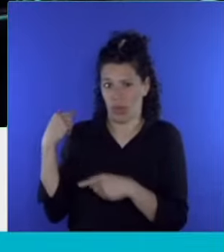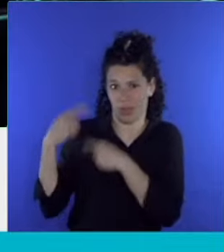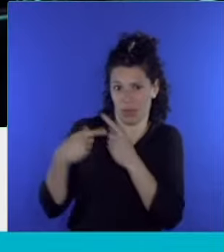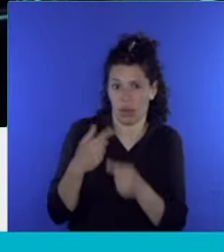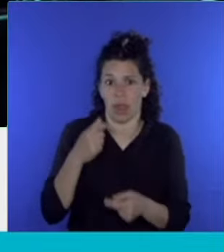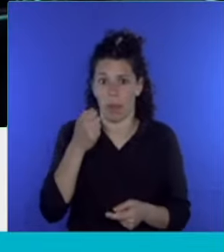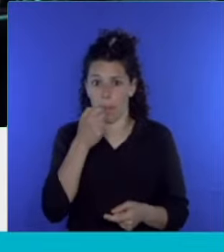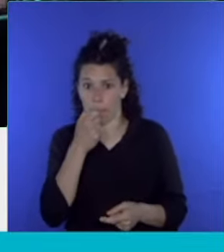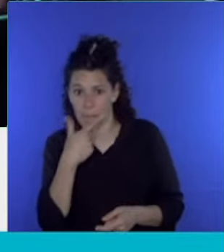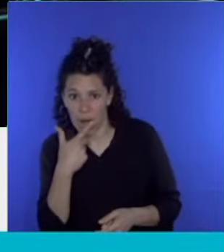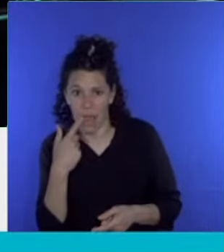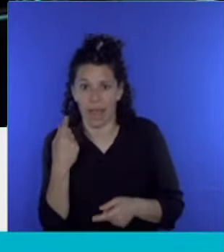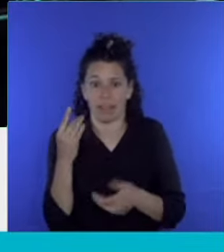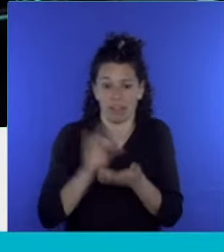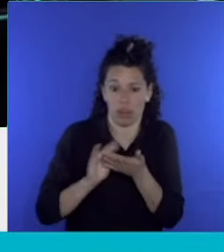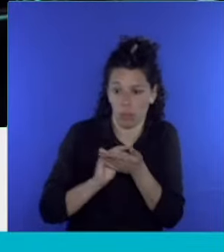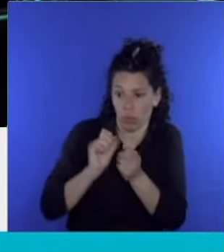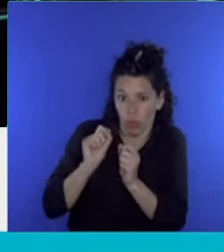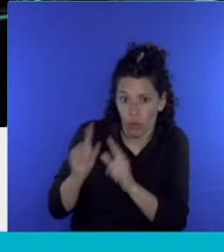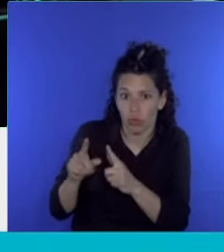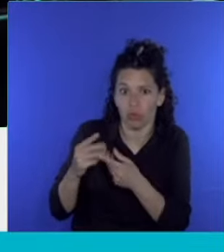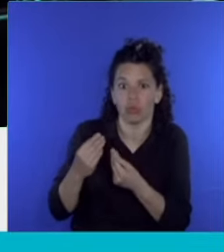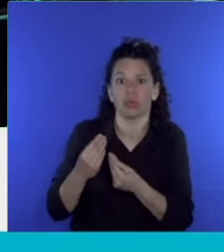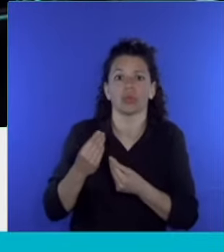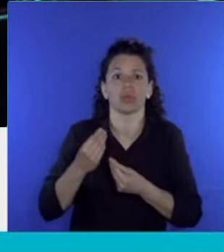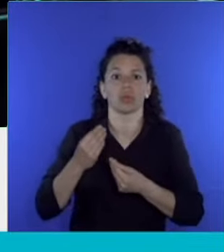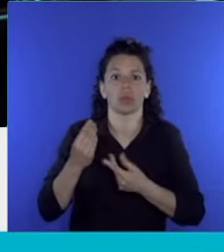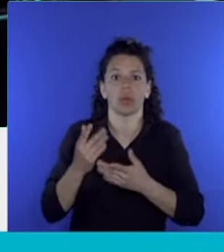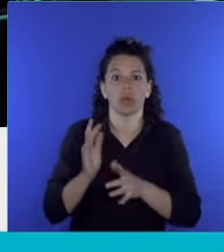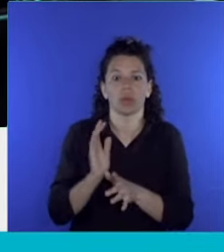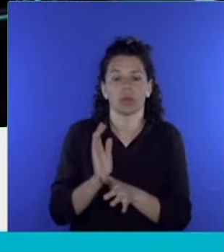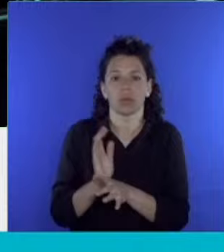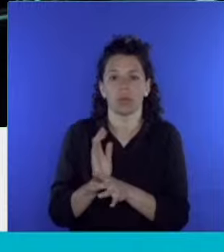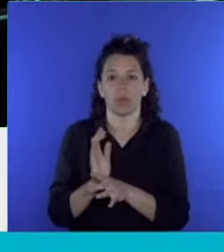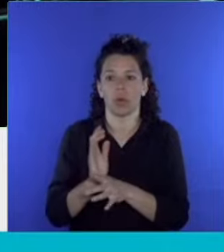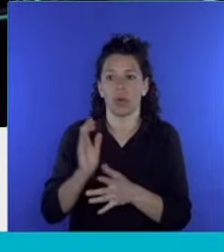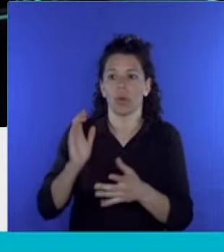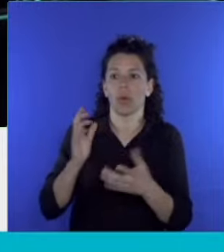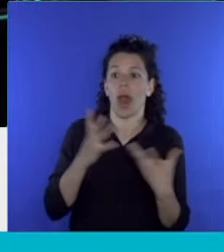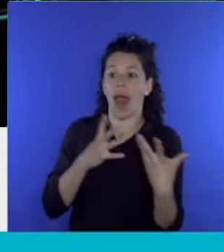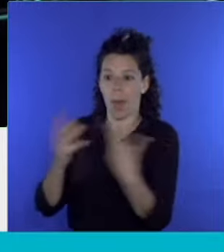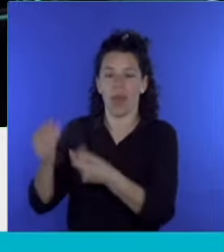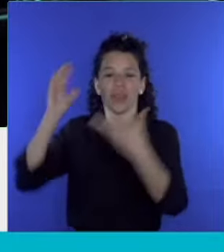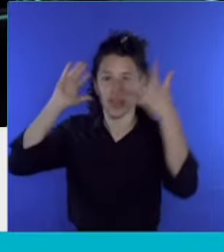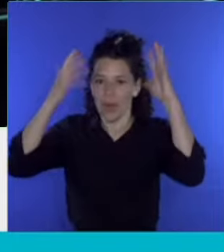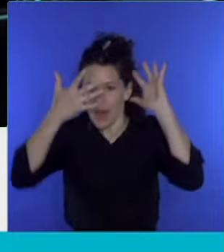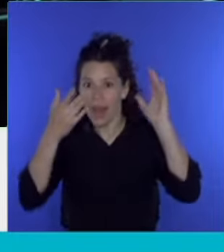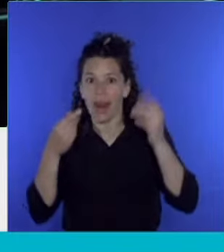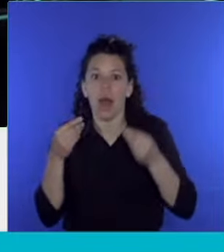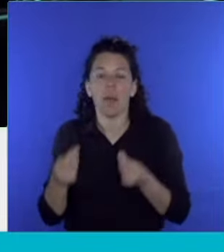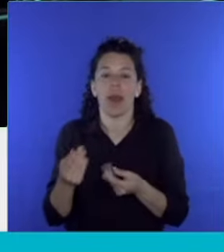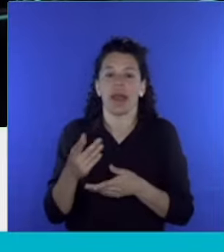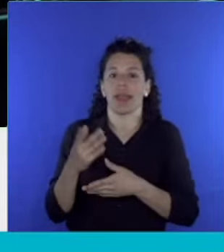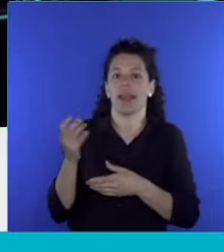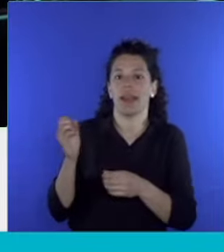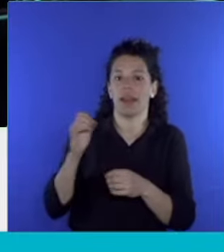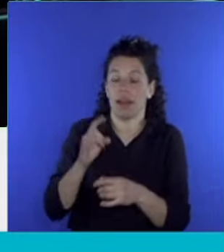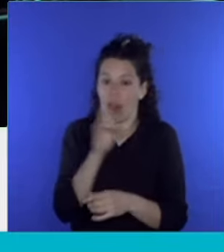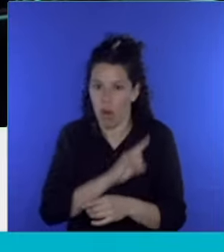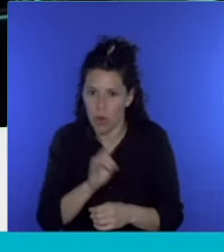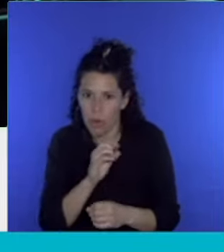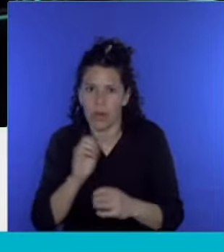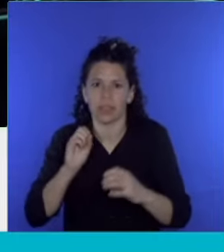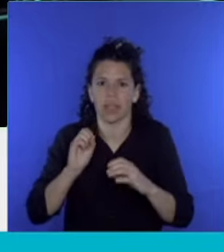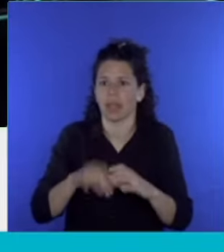diputados no solamente blindaron a mi ley para que se vetara el financiamiento de un universitario para que se